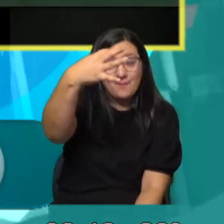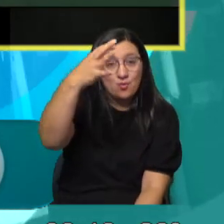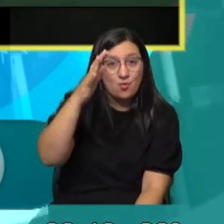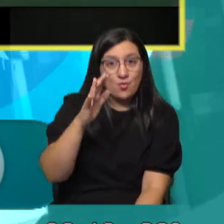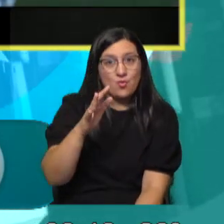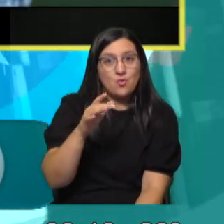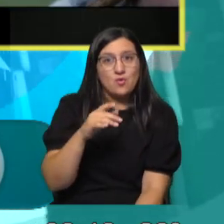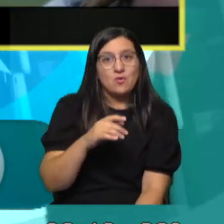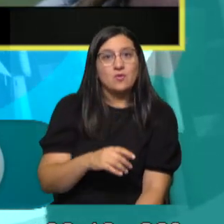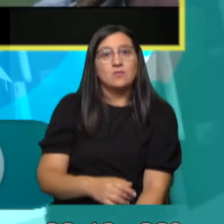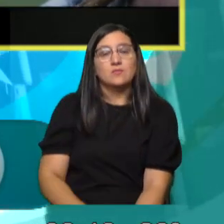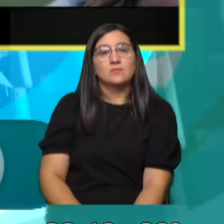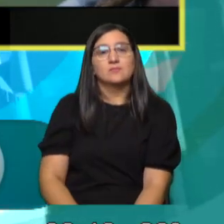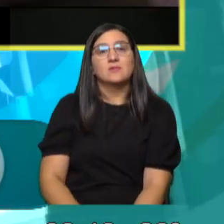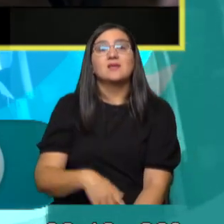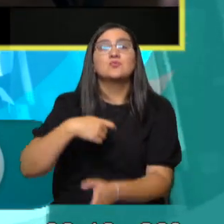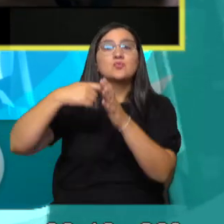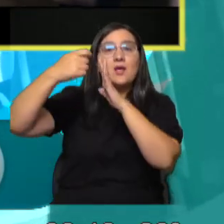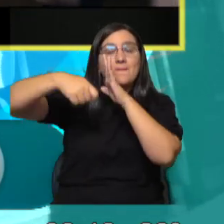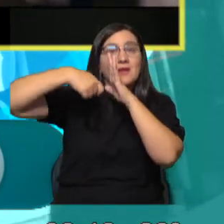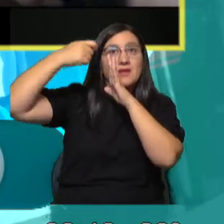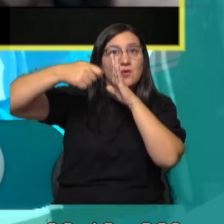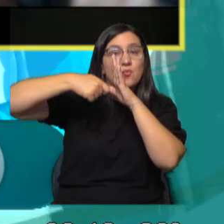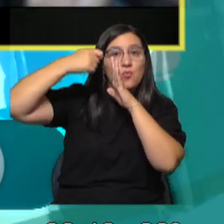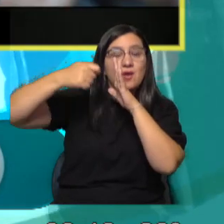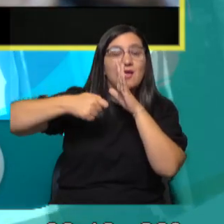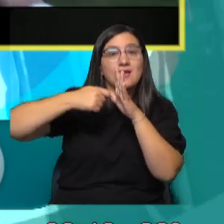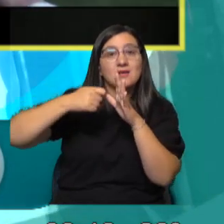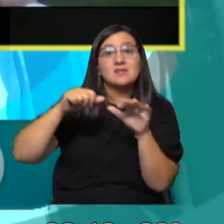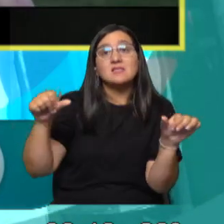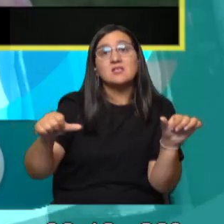campo. Es una película que está ambientada, es rural.